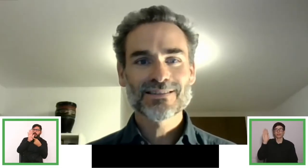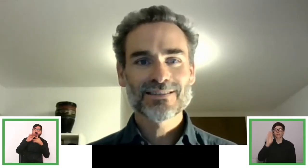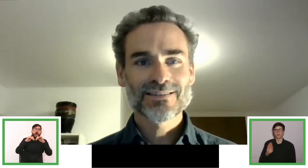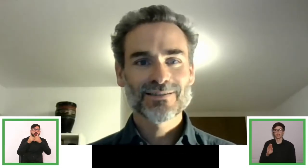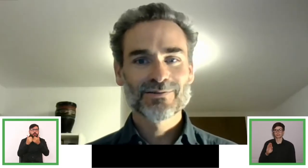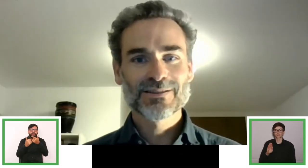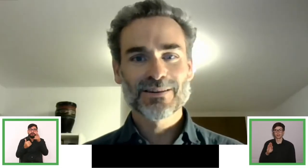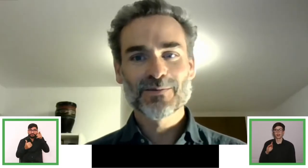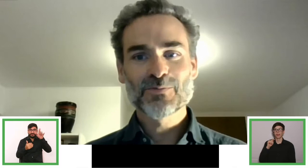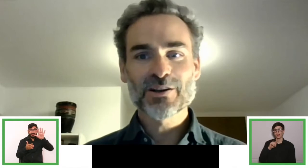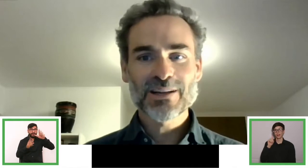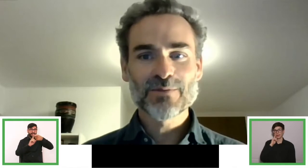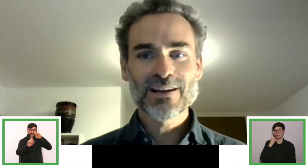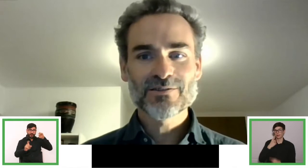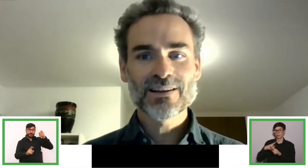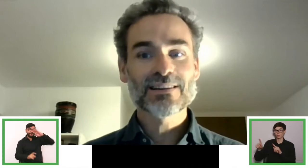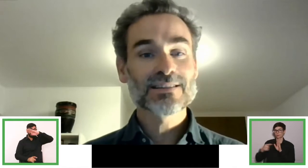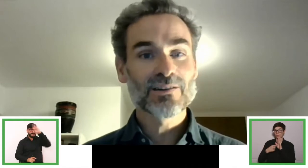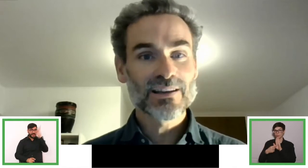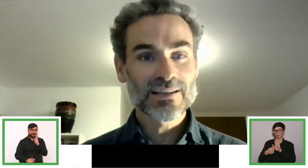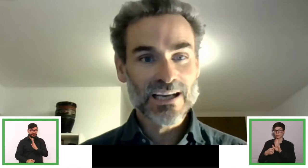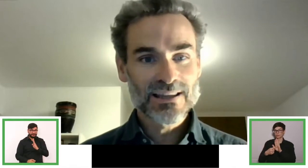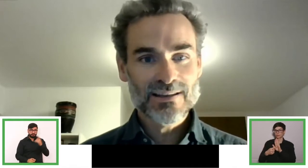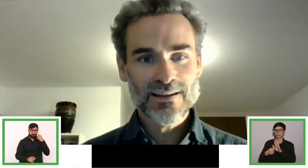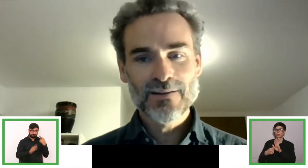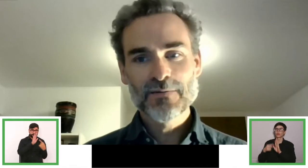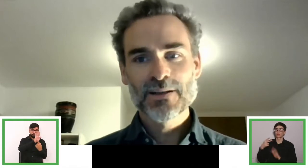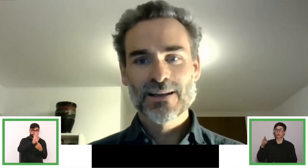próximo orador es Alan Thomas,